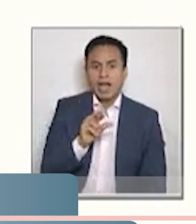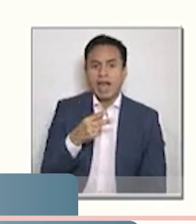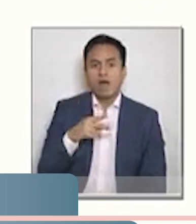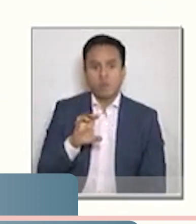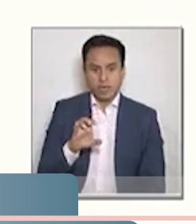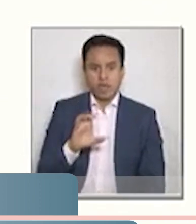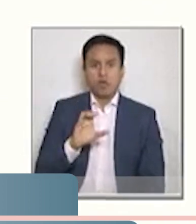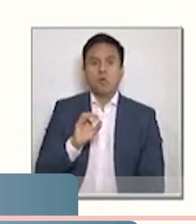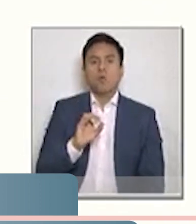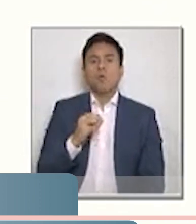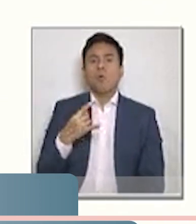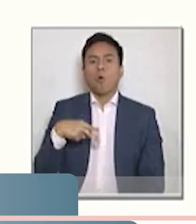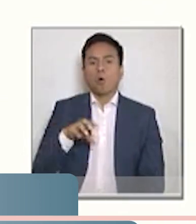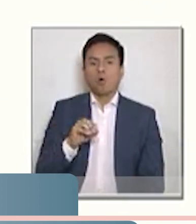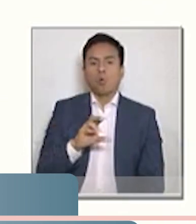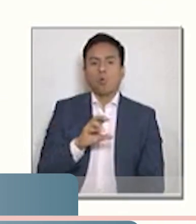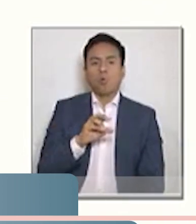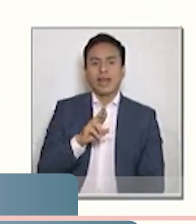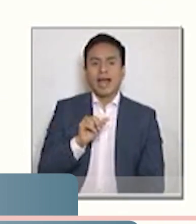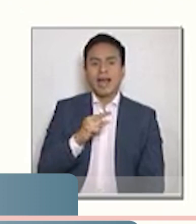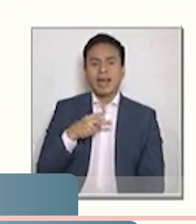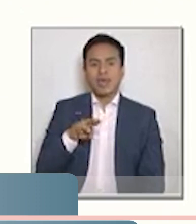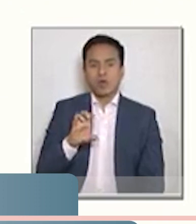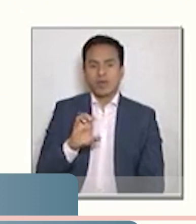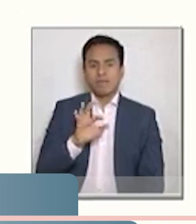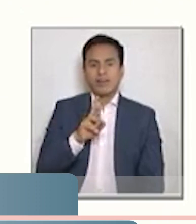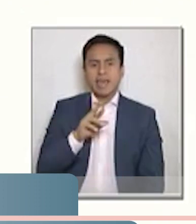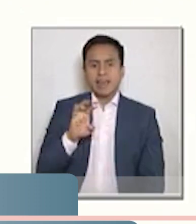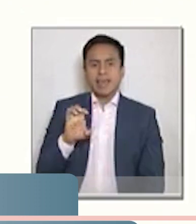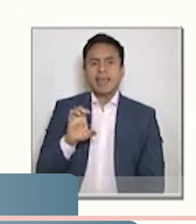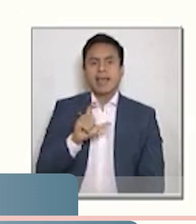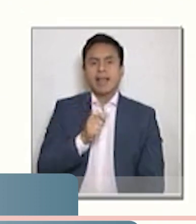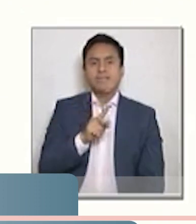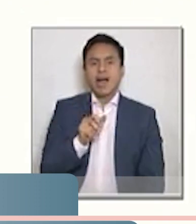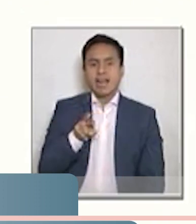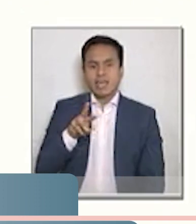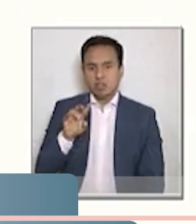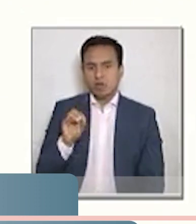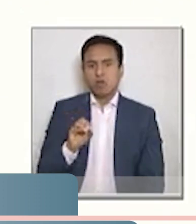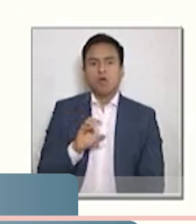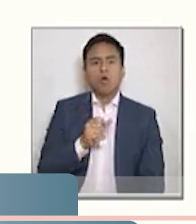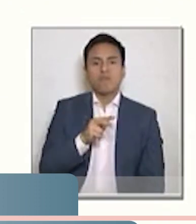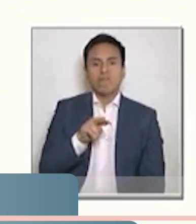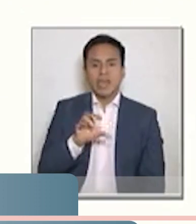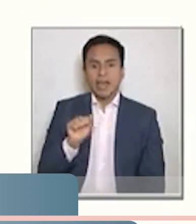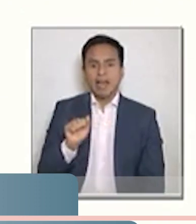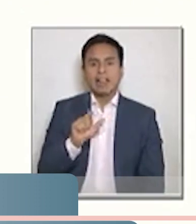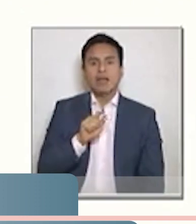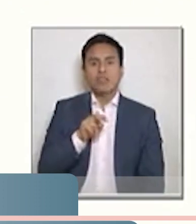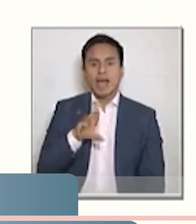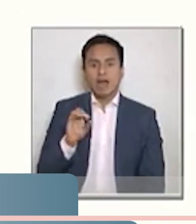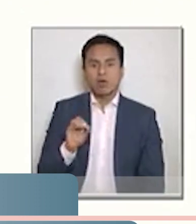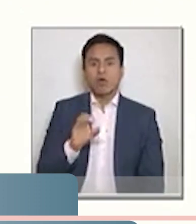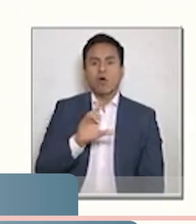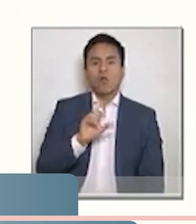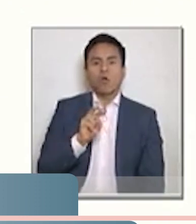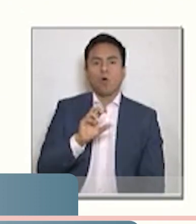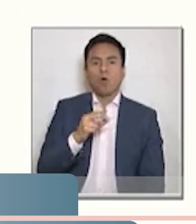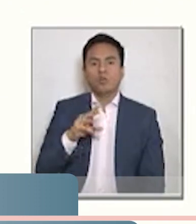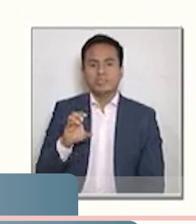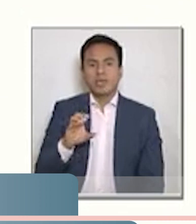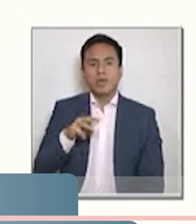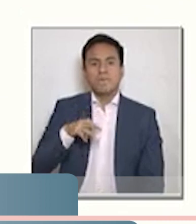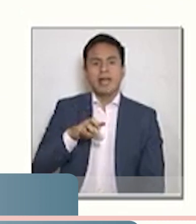5 curarrehue frei galvarino gorbea lautaro loncoche melipeuco